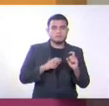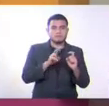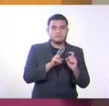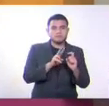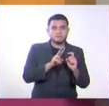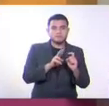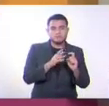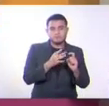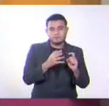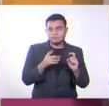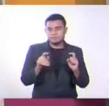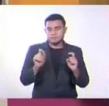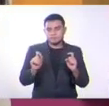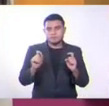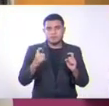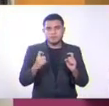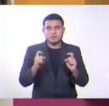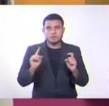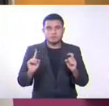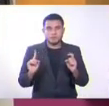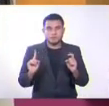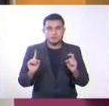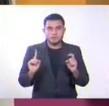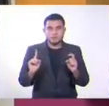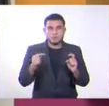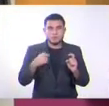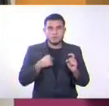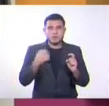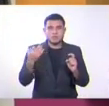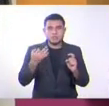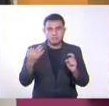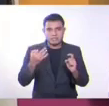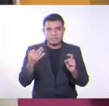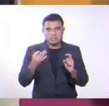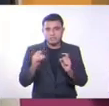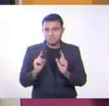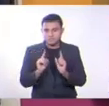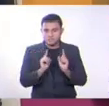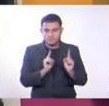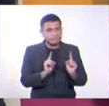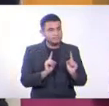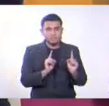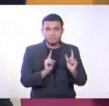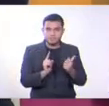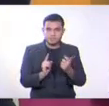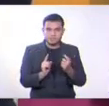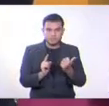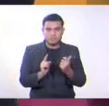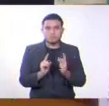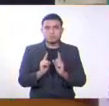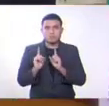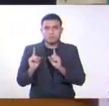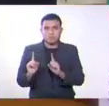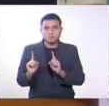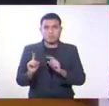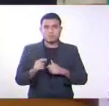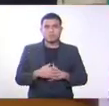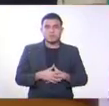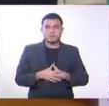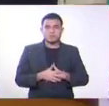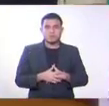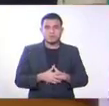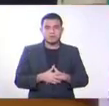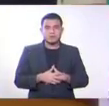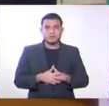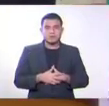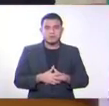acá era x1. Pero yo necesito esto. O sea que yo ya lo vi también. Yo Es como